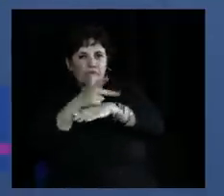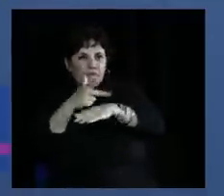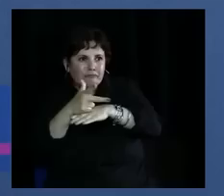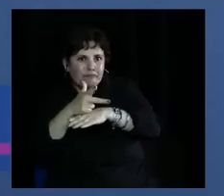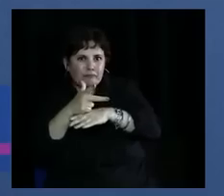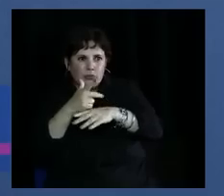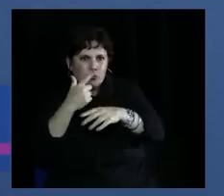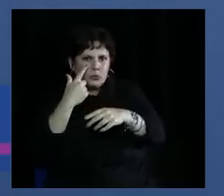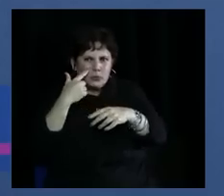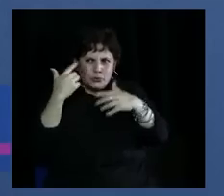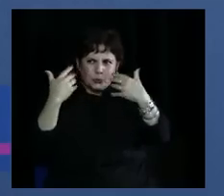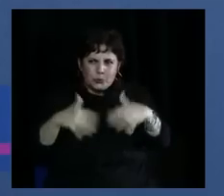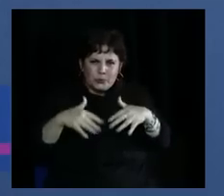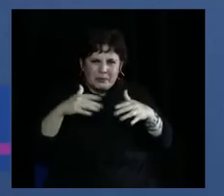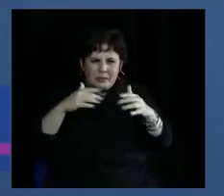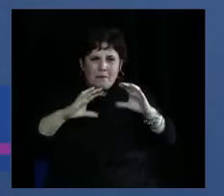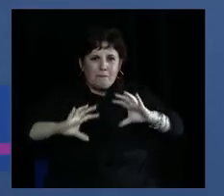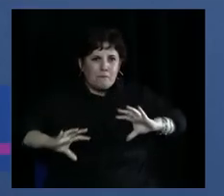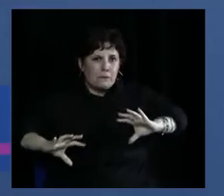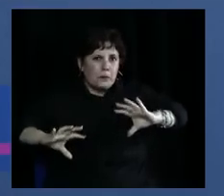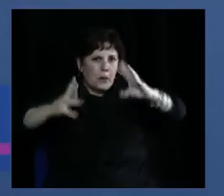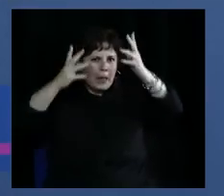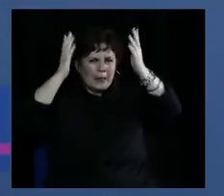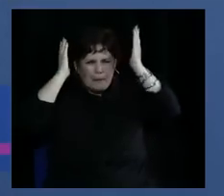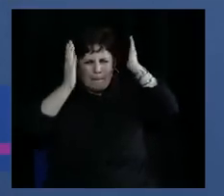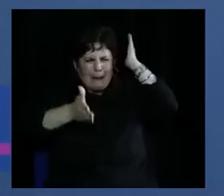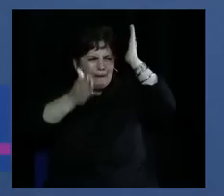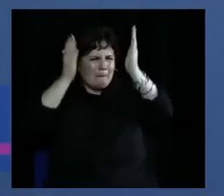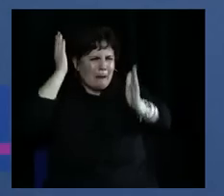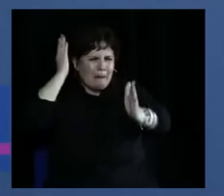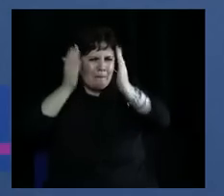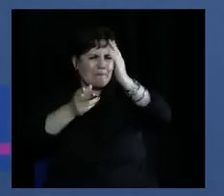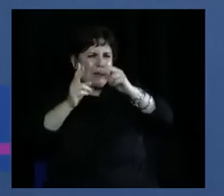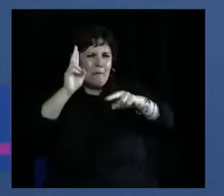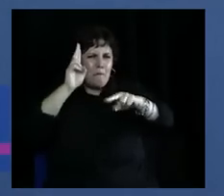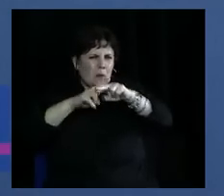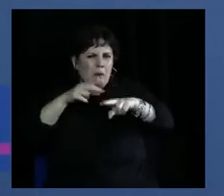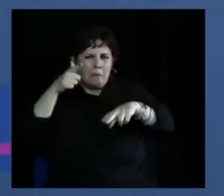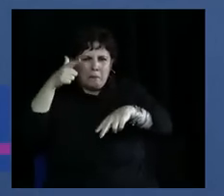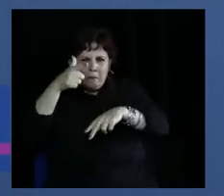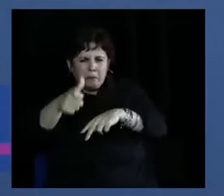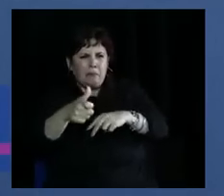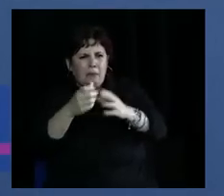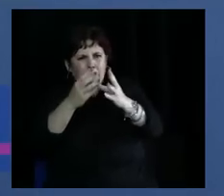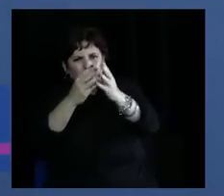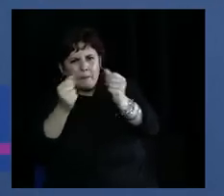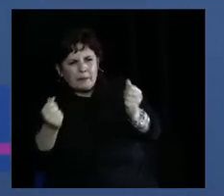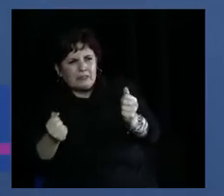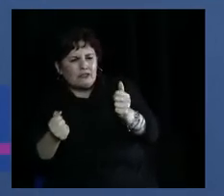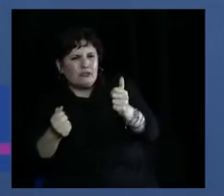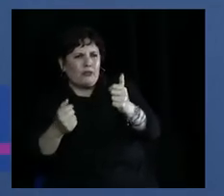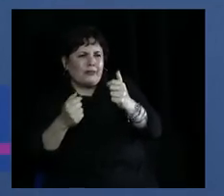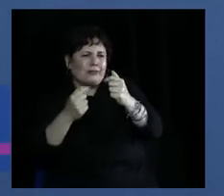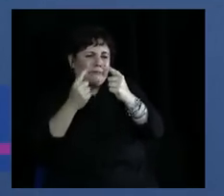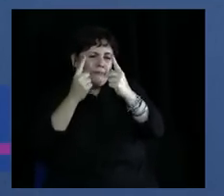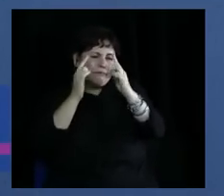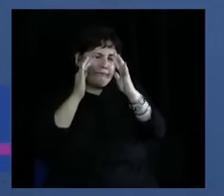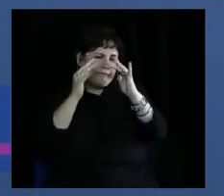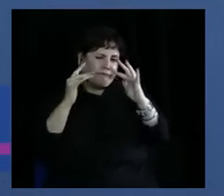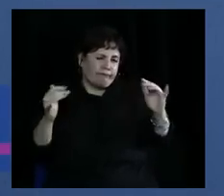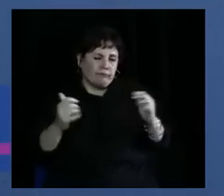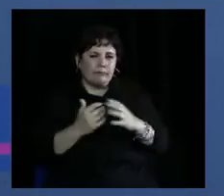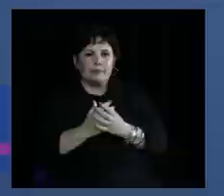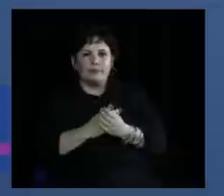represión muy violenta, con muertes, con desapariciones, incluso violaciones. Senador Cepeda,